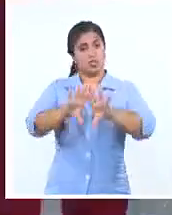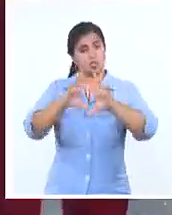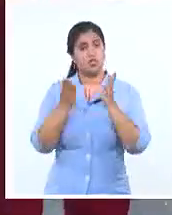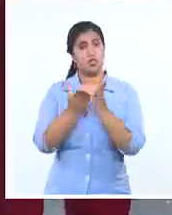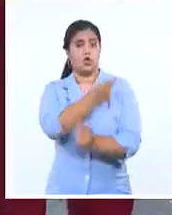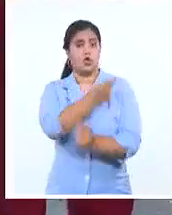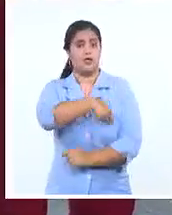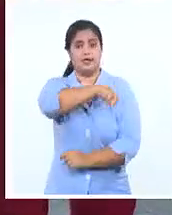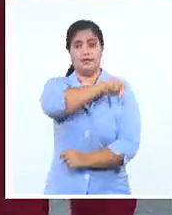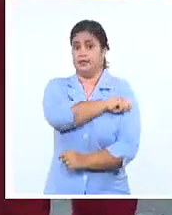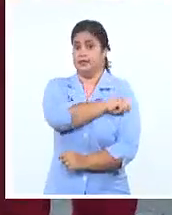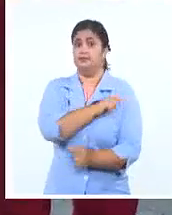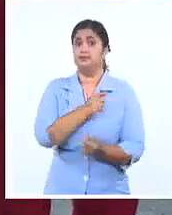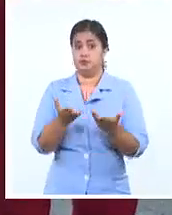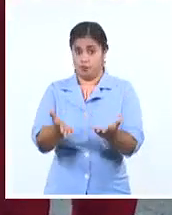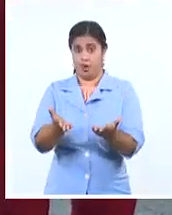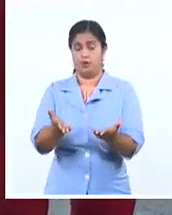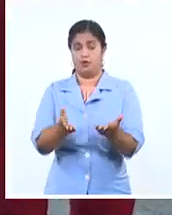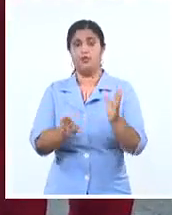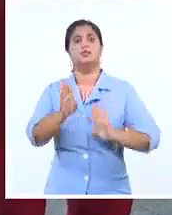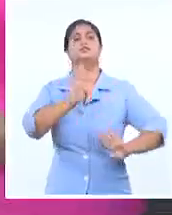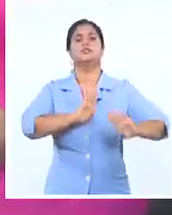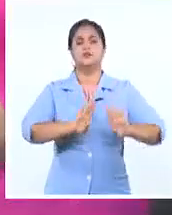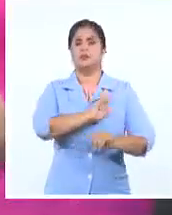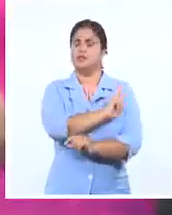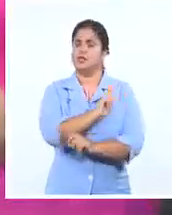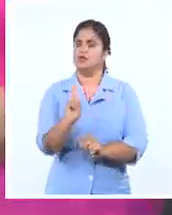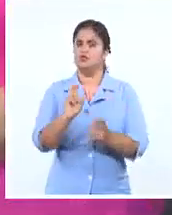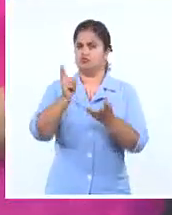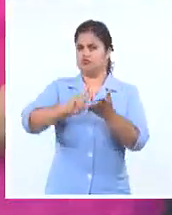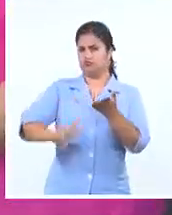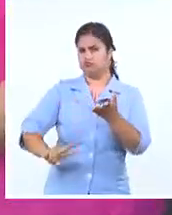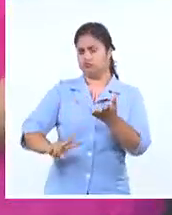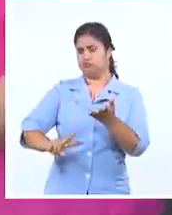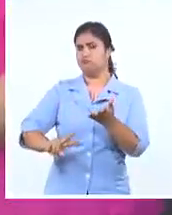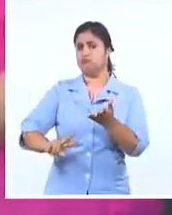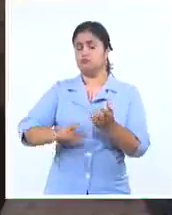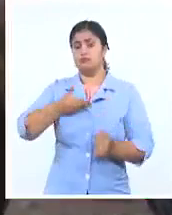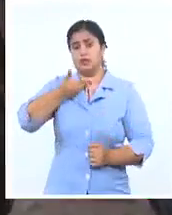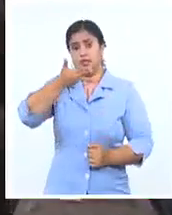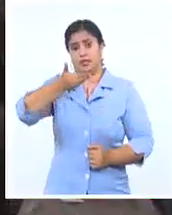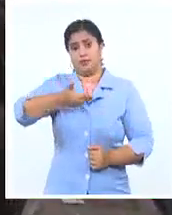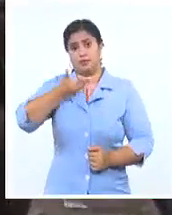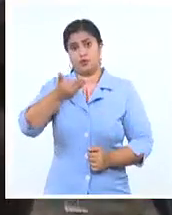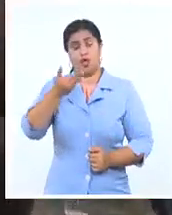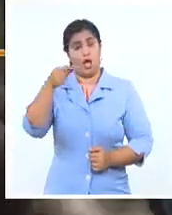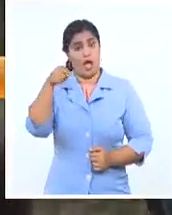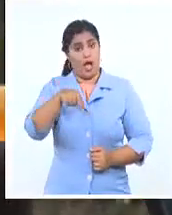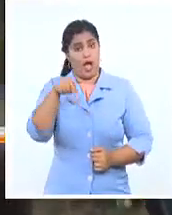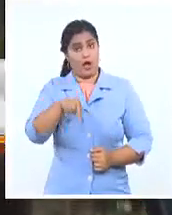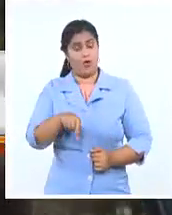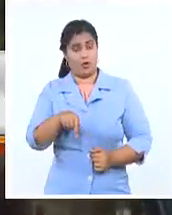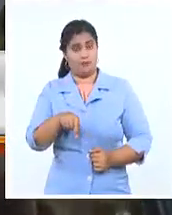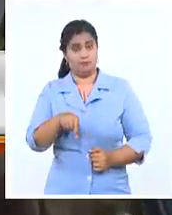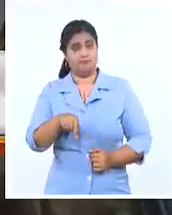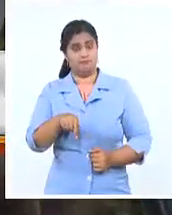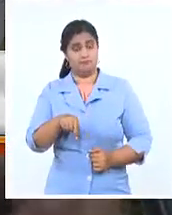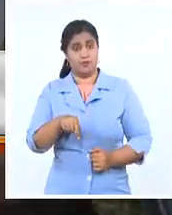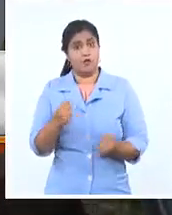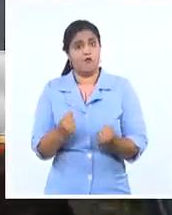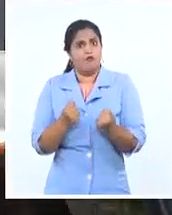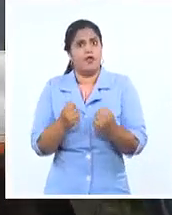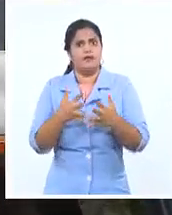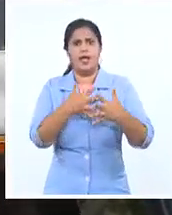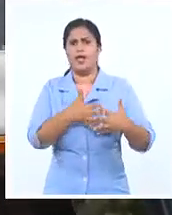interpretación jurídica de los preceptos de nuestra Carta Magna. Ante la nueva escalada de la campaña subversiva contra la